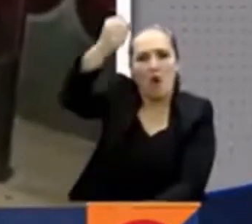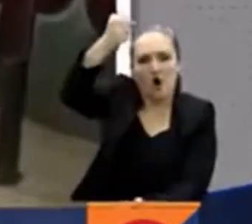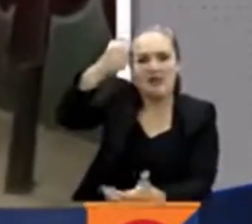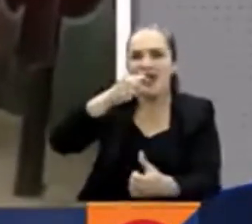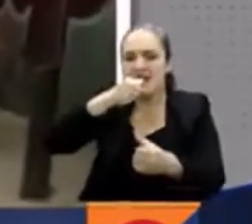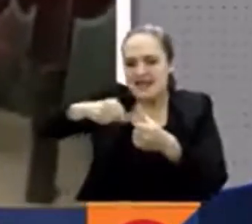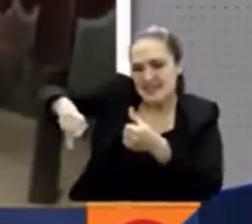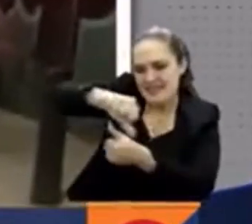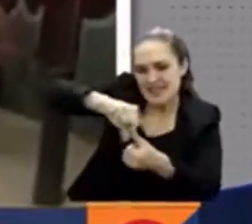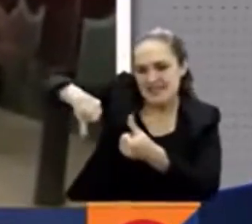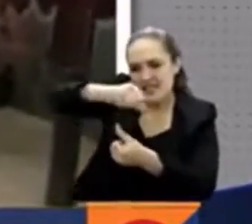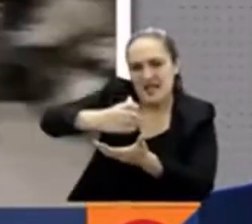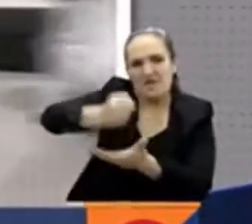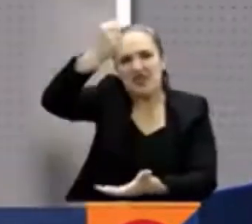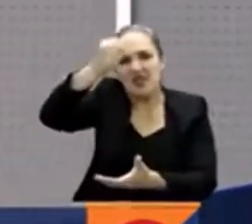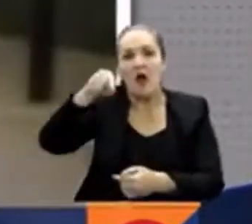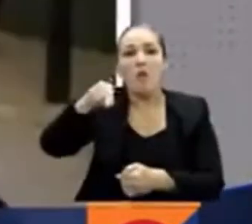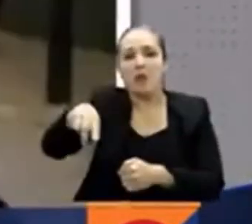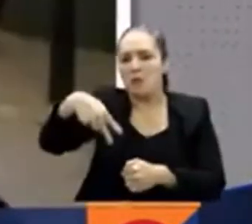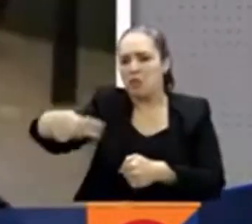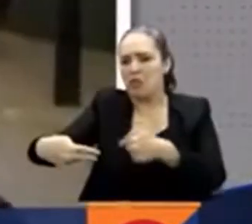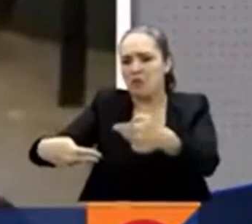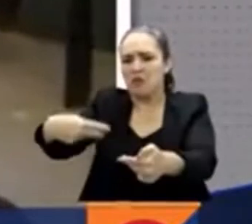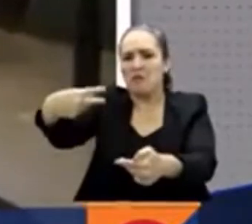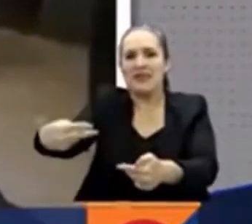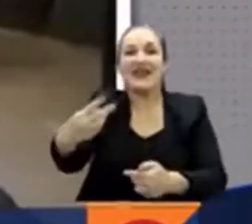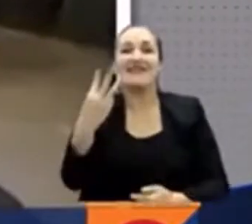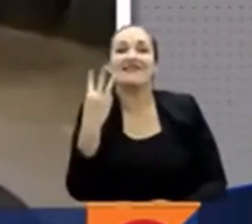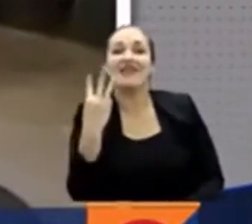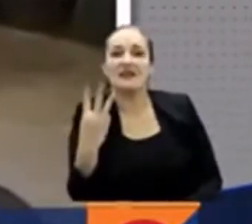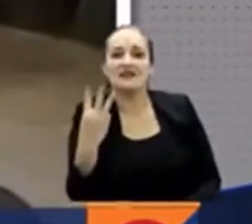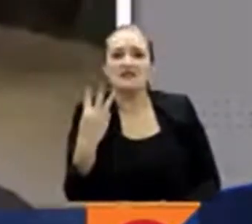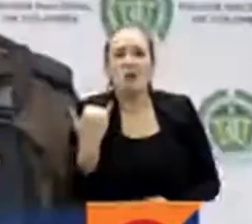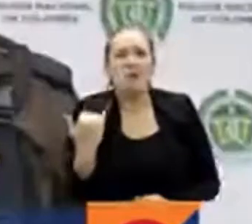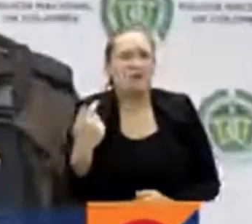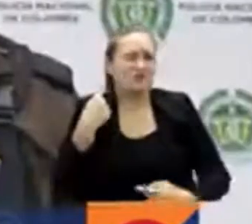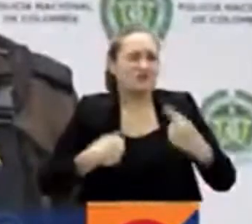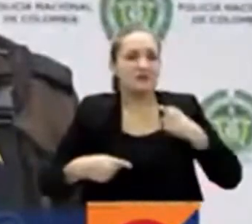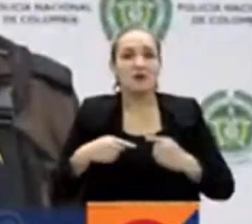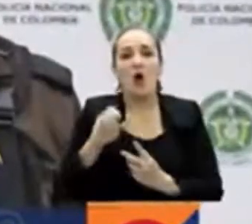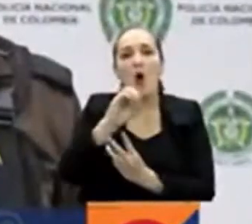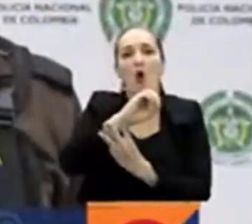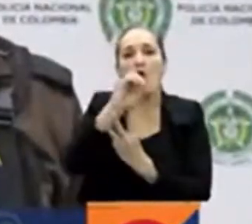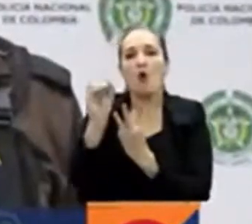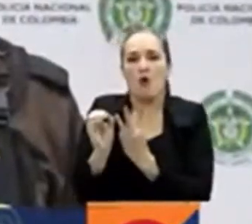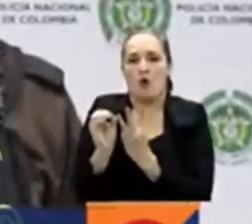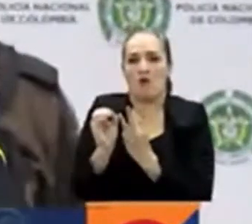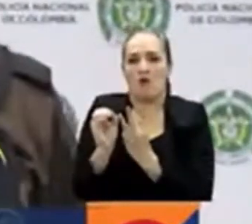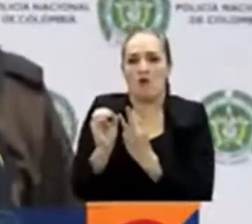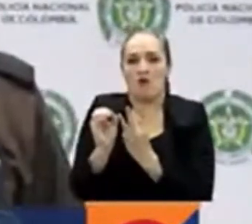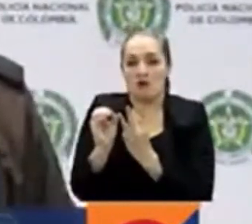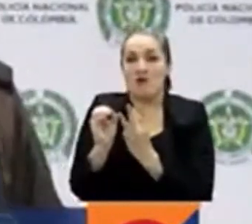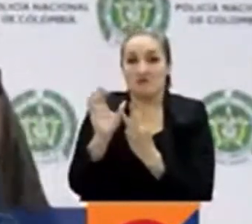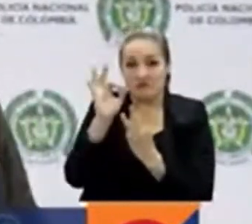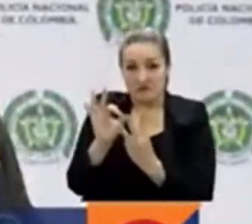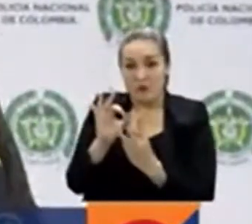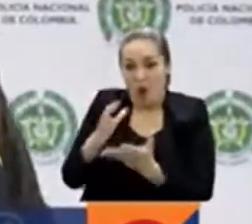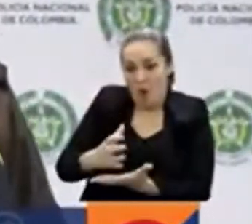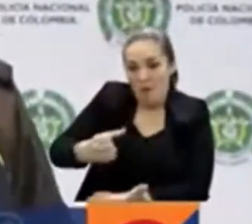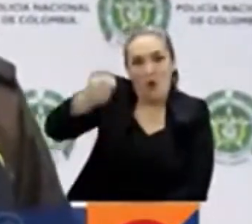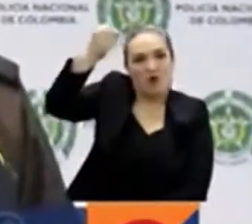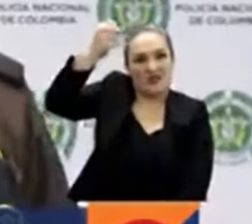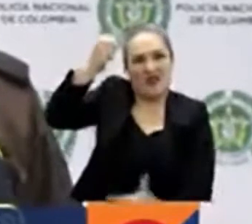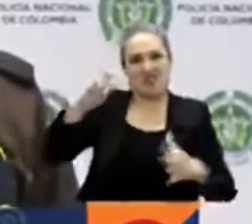cinta, 3 cuerpos sin vida presentaban signos de tortura. 3 personas de sexo masculino en bolsas